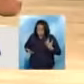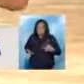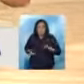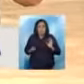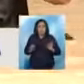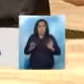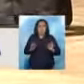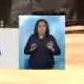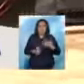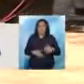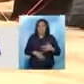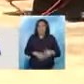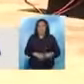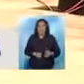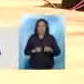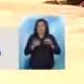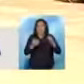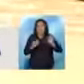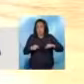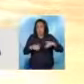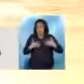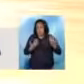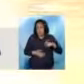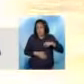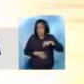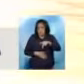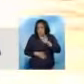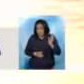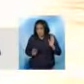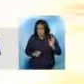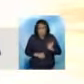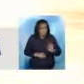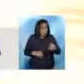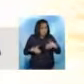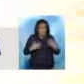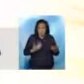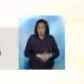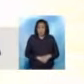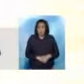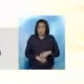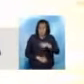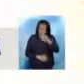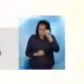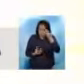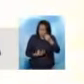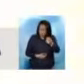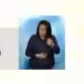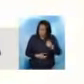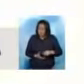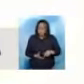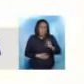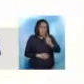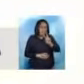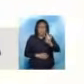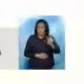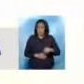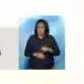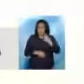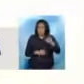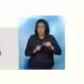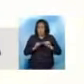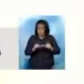se va a volver y qué tanto vamos a poder caminar por esta parte de la ciudad, porque la verdad es que ya no se puede, Lourdes. Y se ha informado, Aarón, que las próximas 24 horas las lluvias